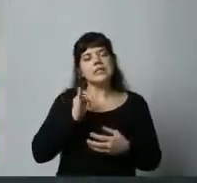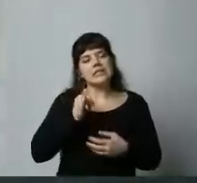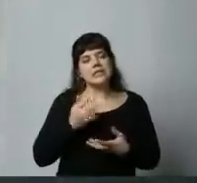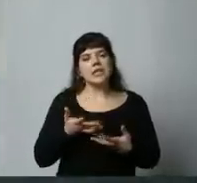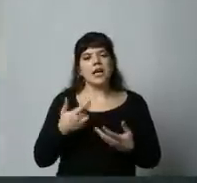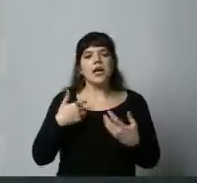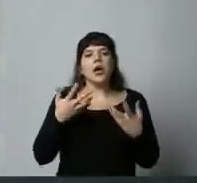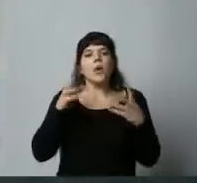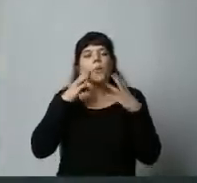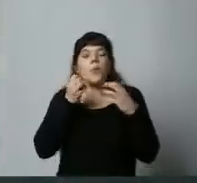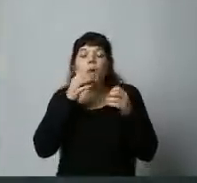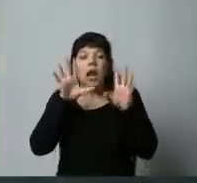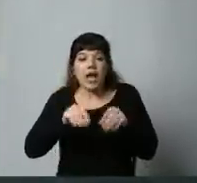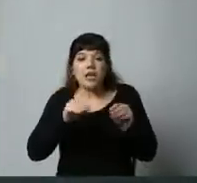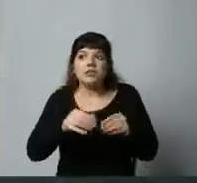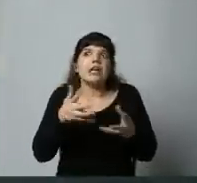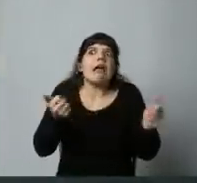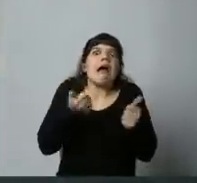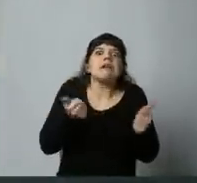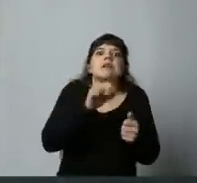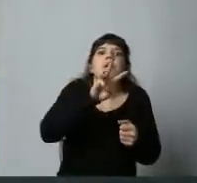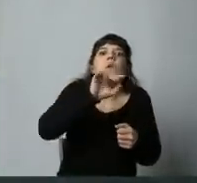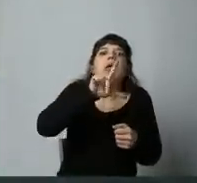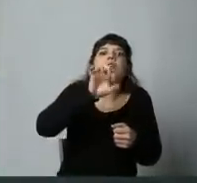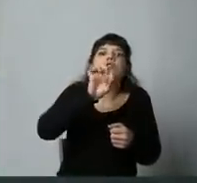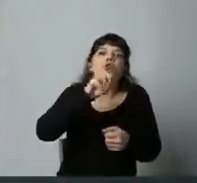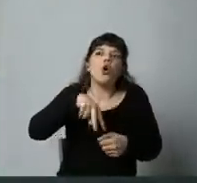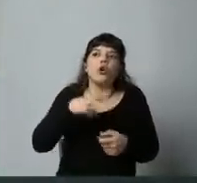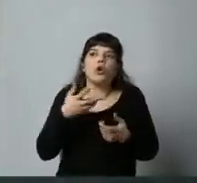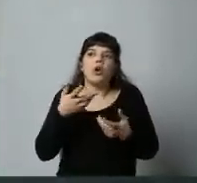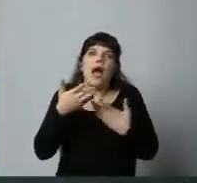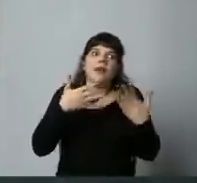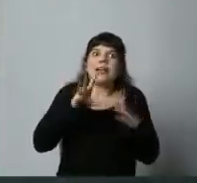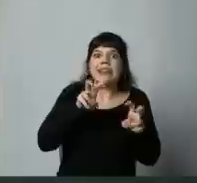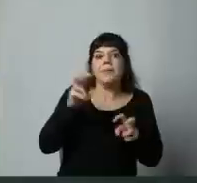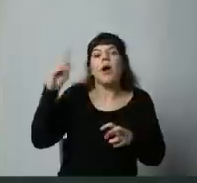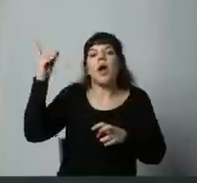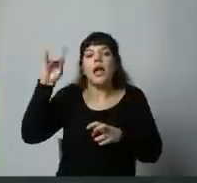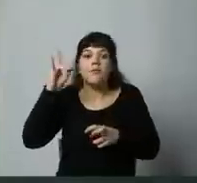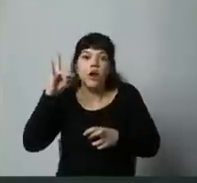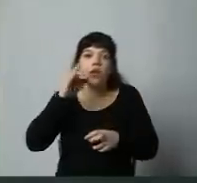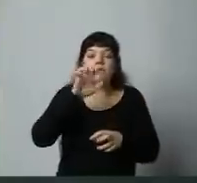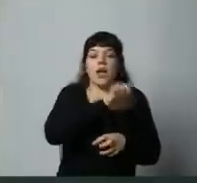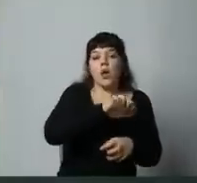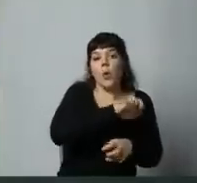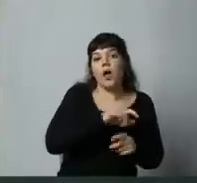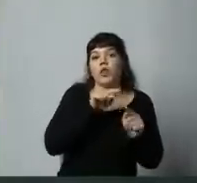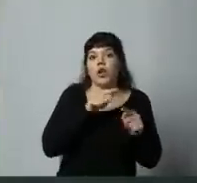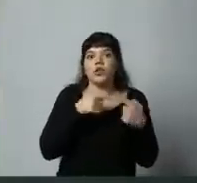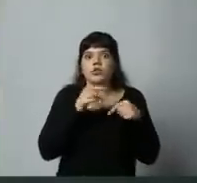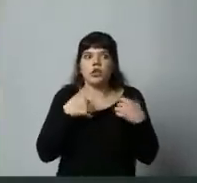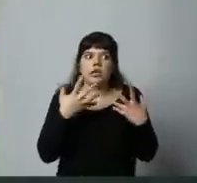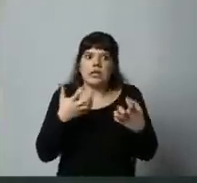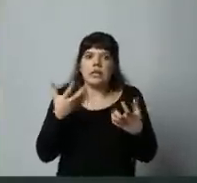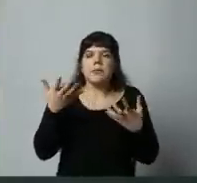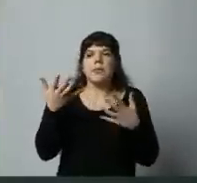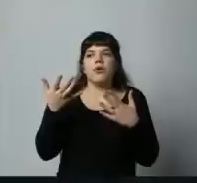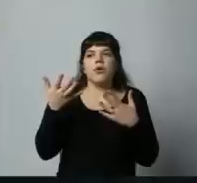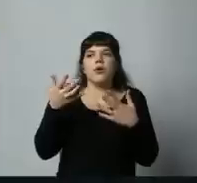buenas noches y se preguntarán Qué hace Wilson si íbamos a hablar de Bolivia y de Ecuador La idea es tratar de